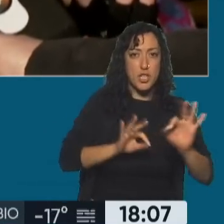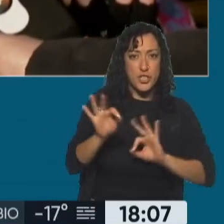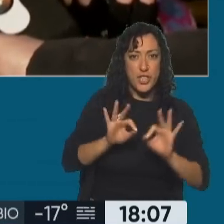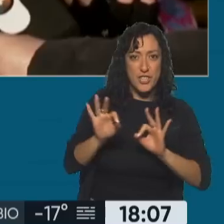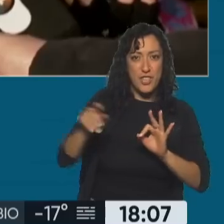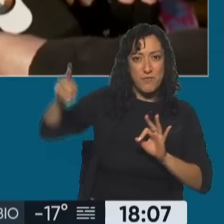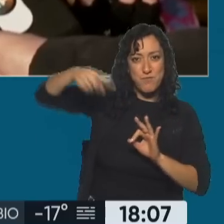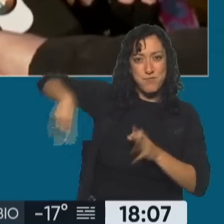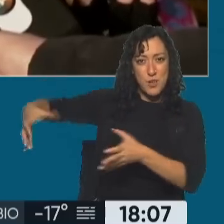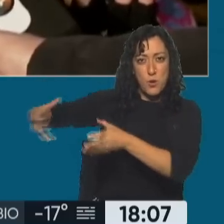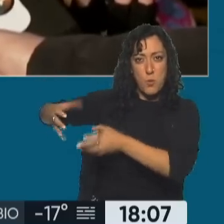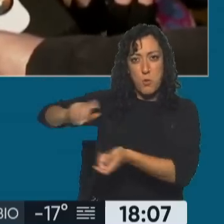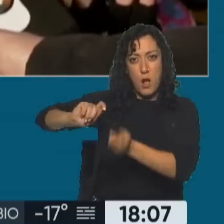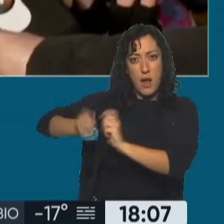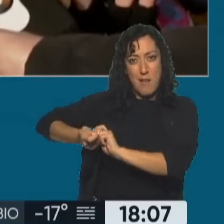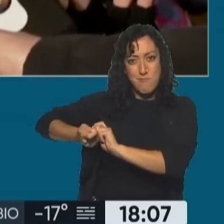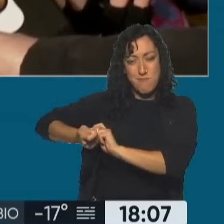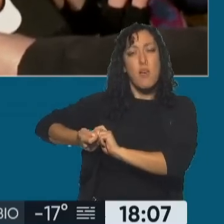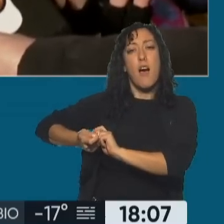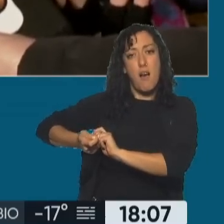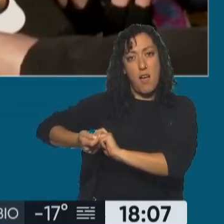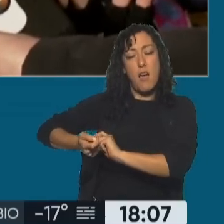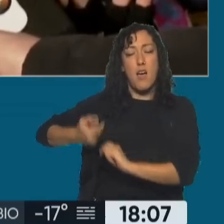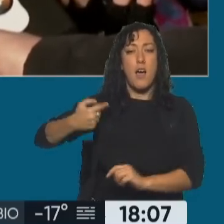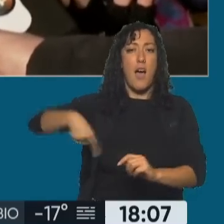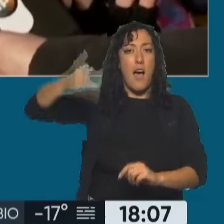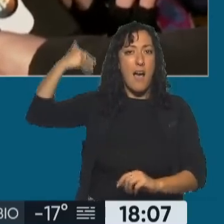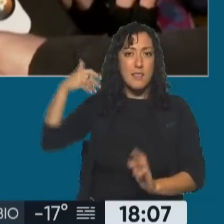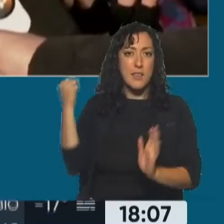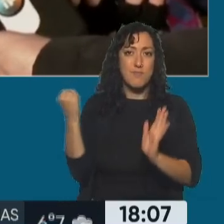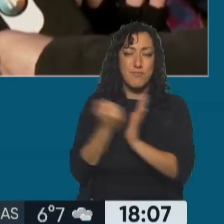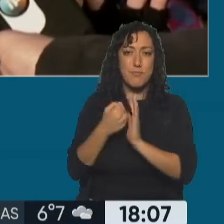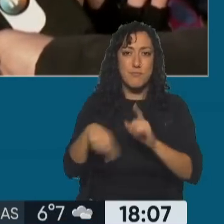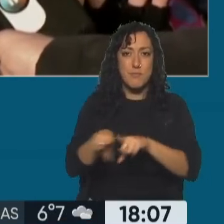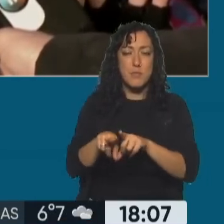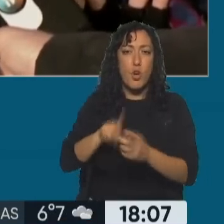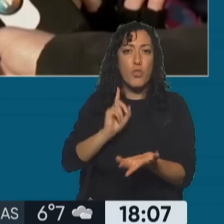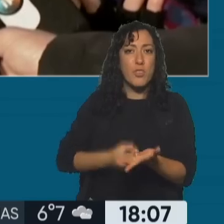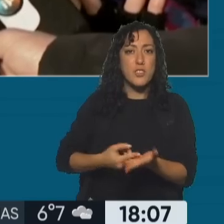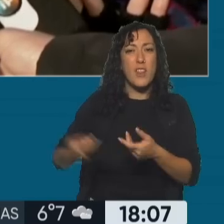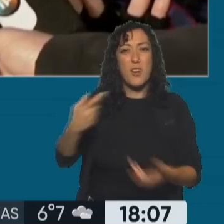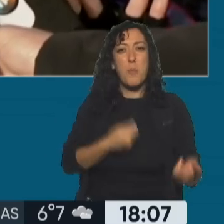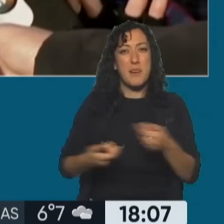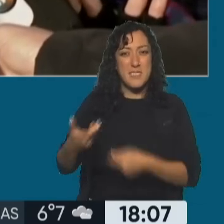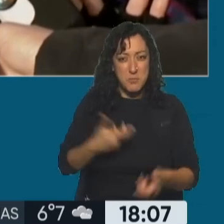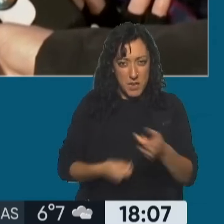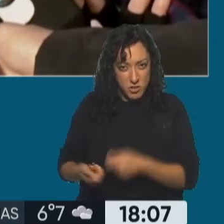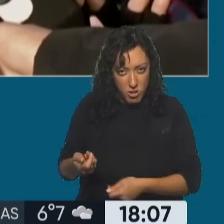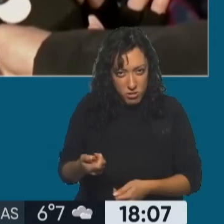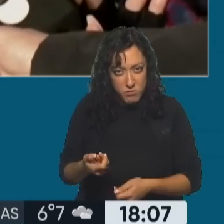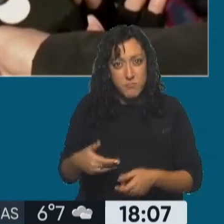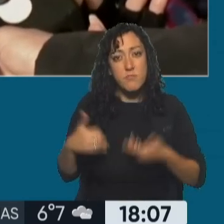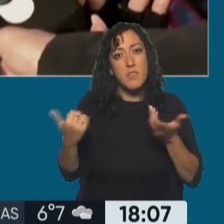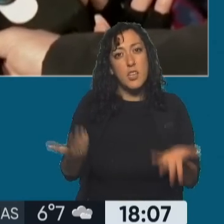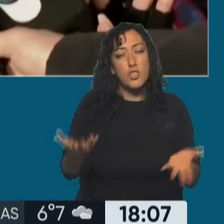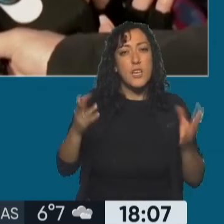la composición de la Corte Suprema de Justicia. Tenemos como antecedente el fallo por la coparticipación. ¿Qué quiero decir con esto? Que quizás no es tanto